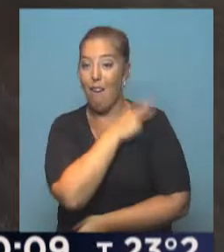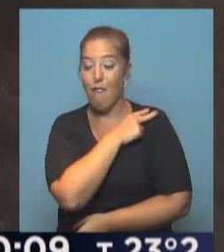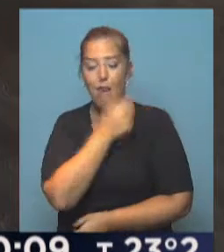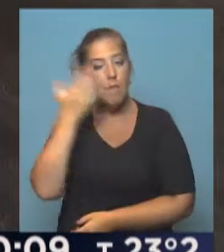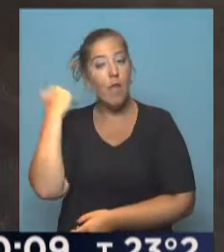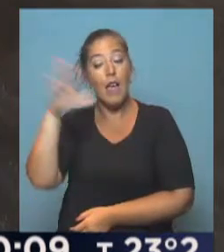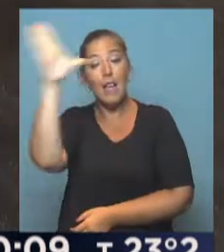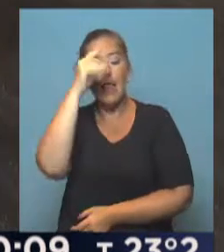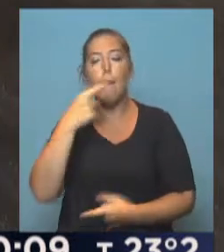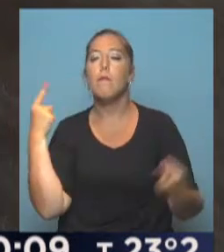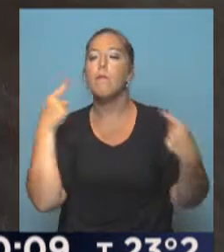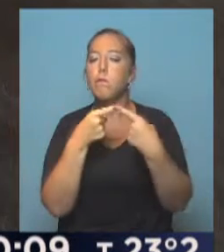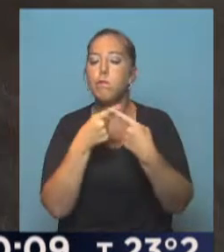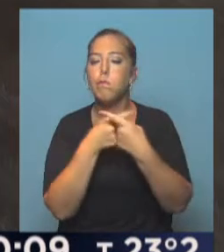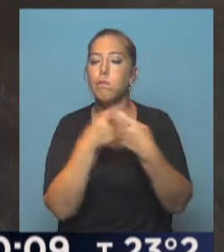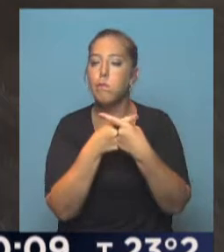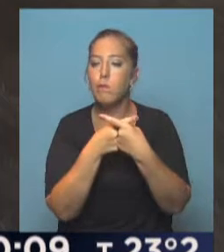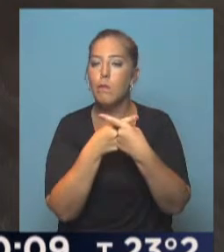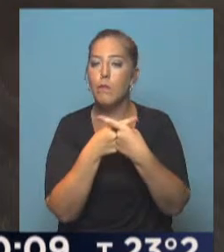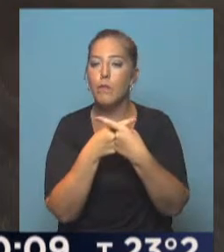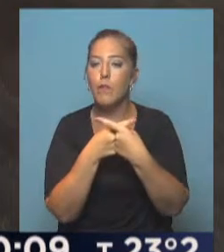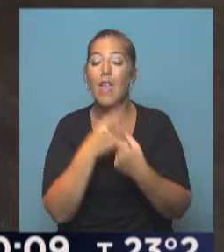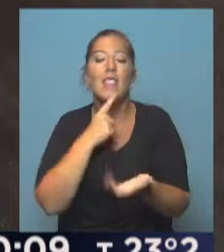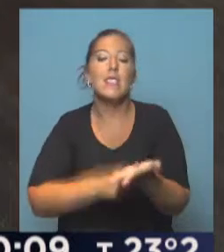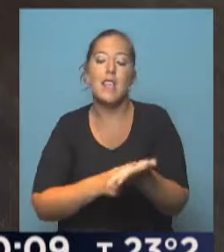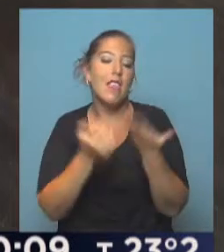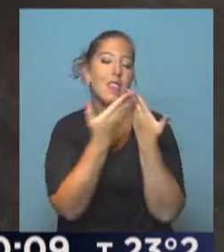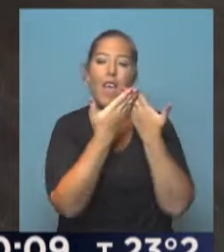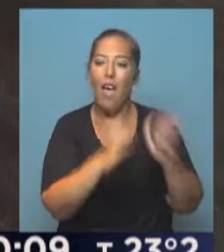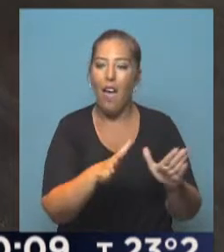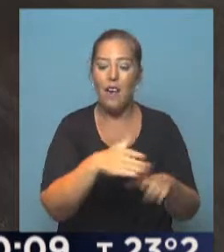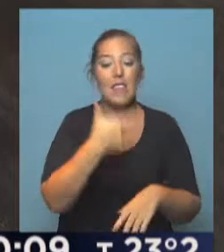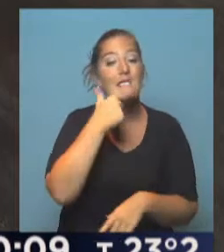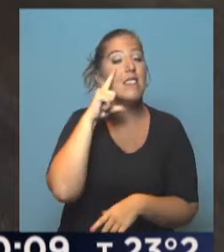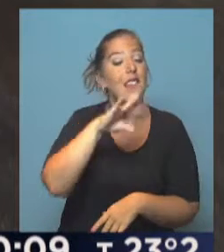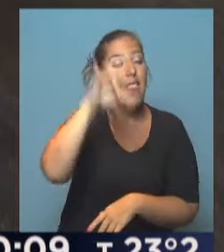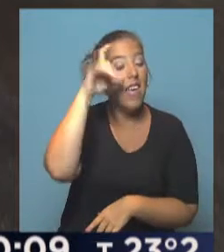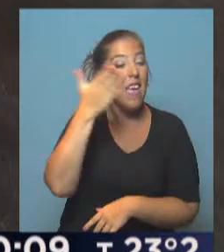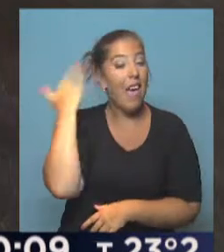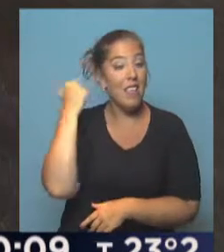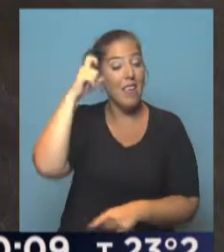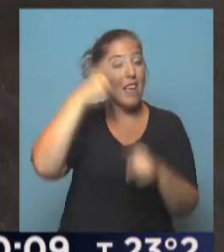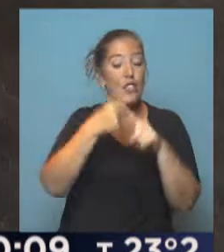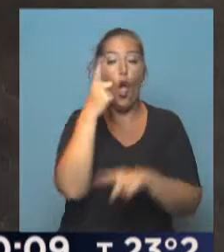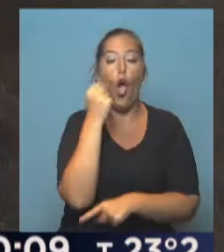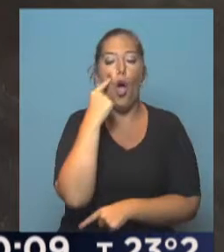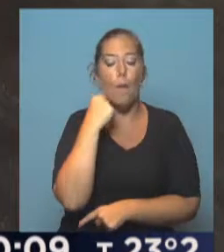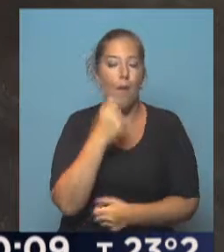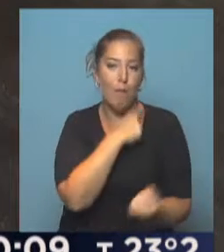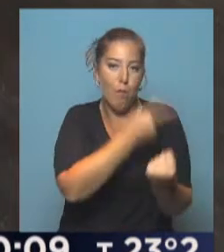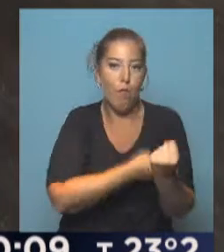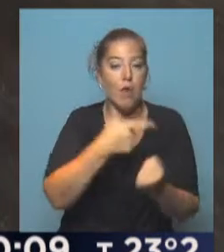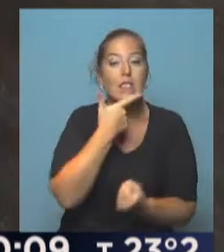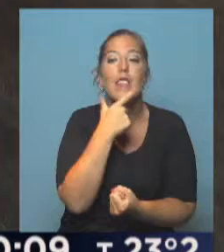Kirchner se pelea, o se, digamos, decide dejar de utilizar el sector de la CIDE que estaba comandado por el ex hombre fuerte, Estiuso,